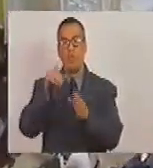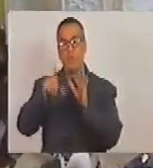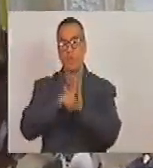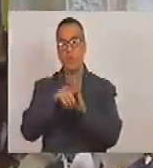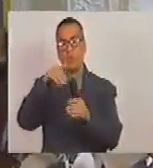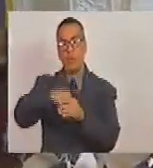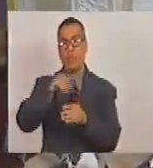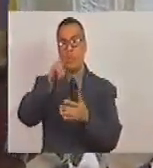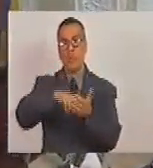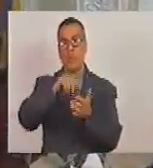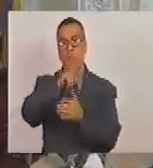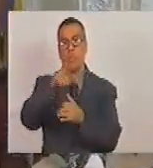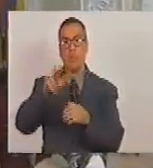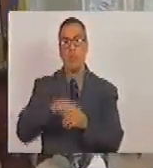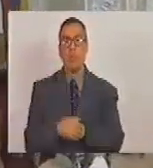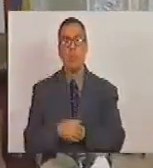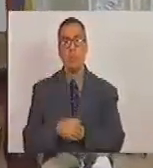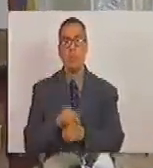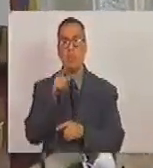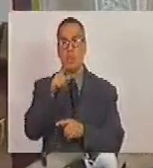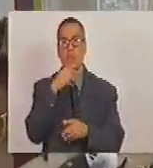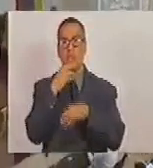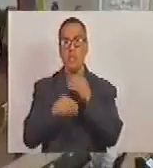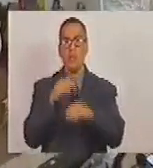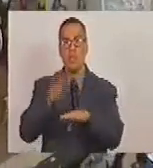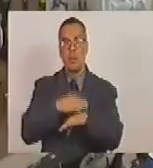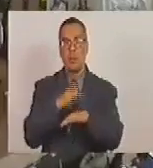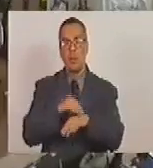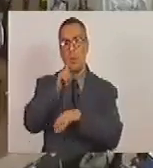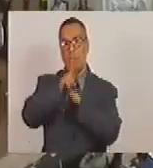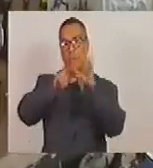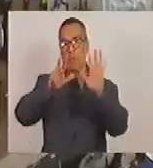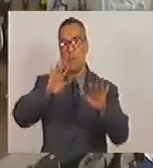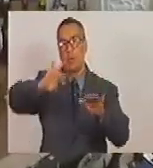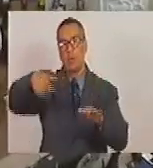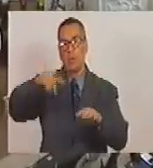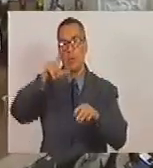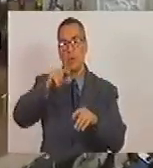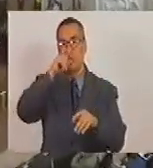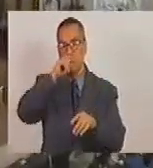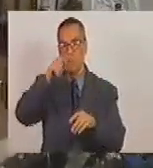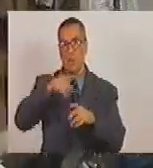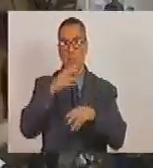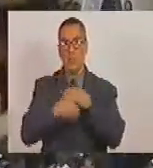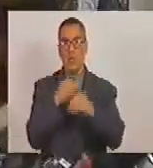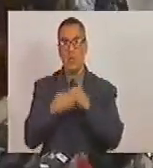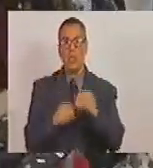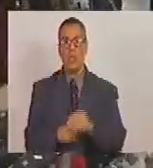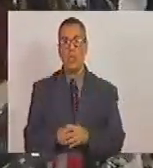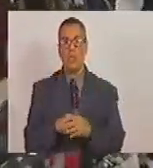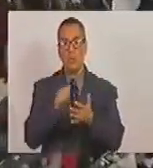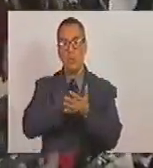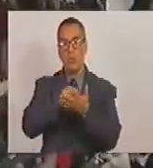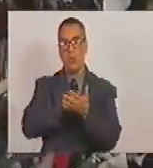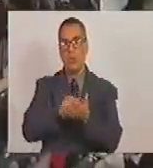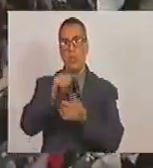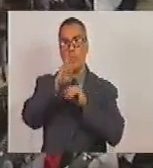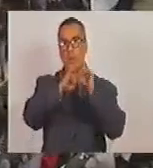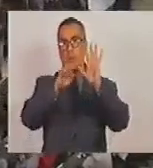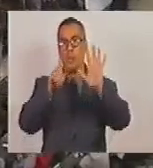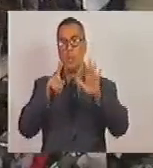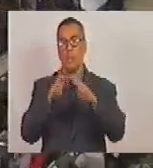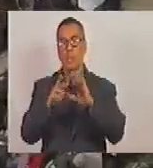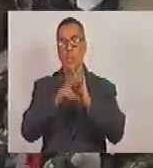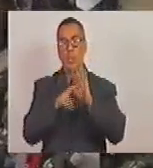Electorales 2023 en la sesión ordinaria del día jueves 29 de junio del presente año, de conformidad con lo establecido en el artículo 96